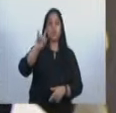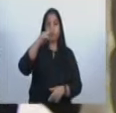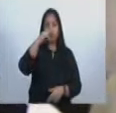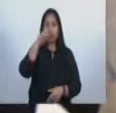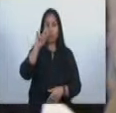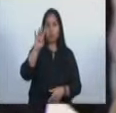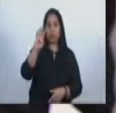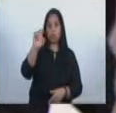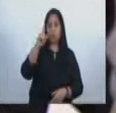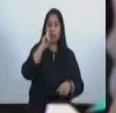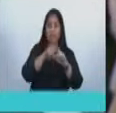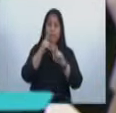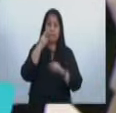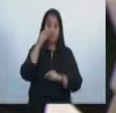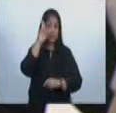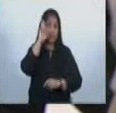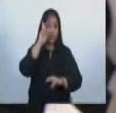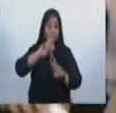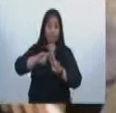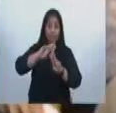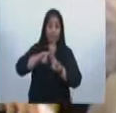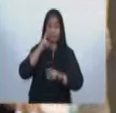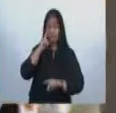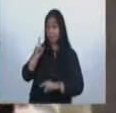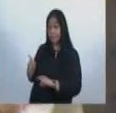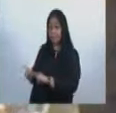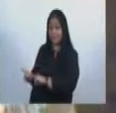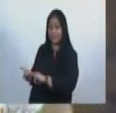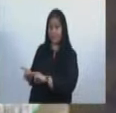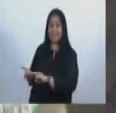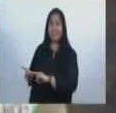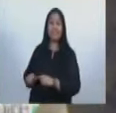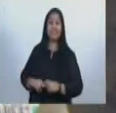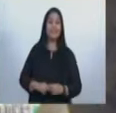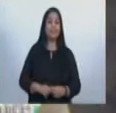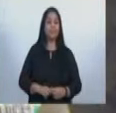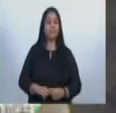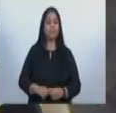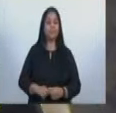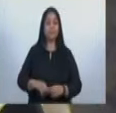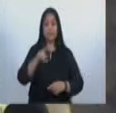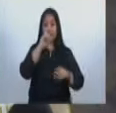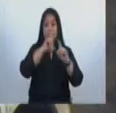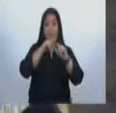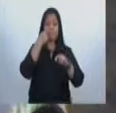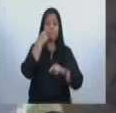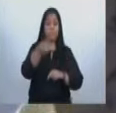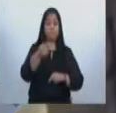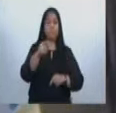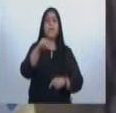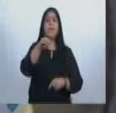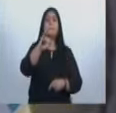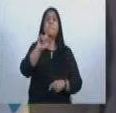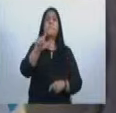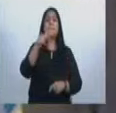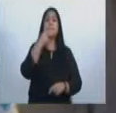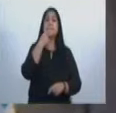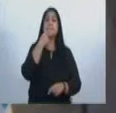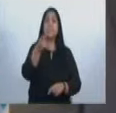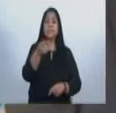abierto GT para plantear sus preguntas y Mili Gómez presidente dice Qué acciones del